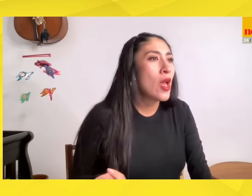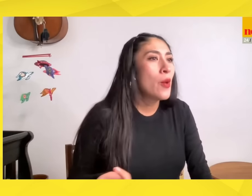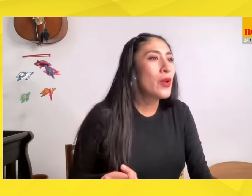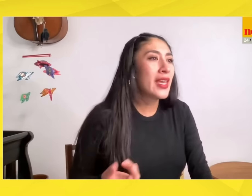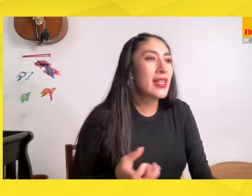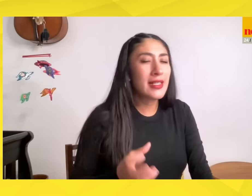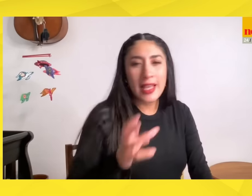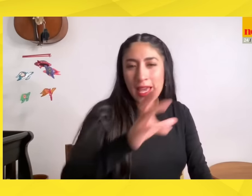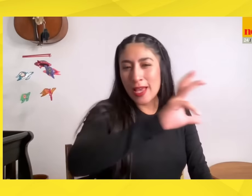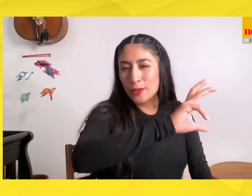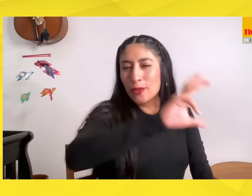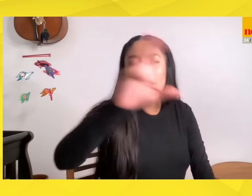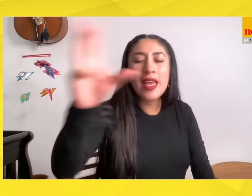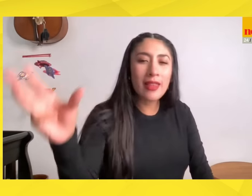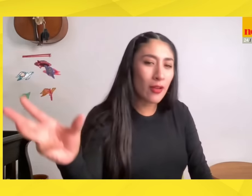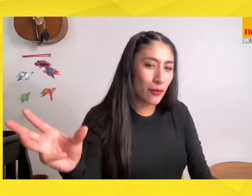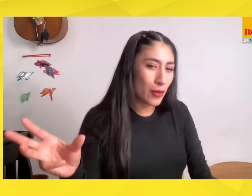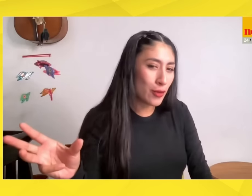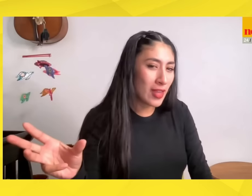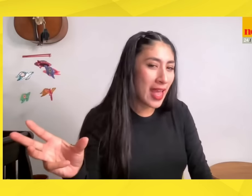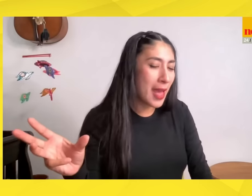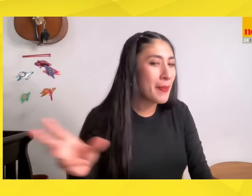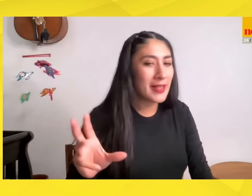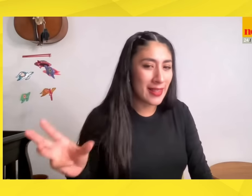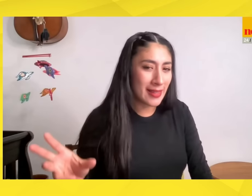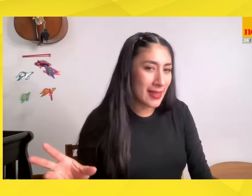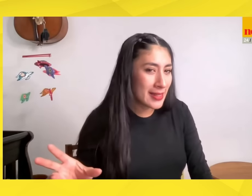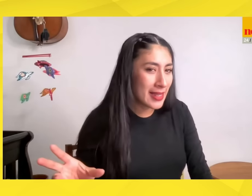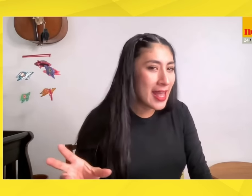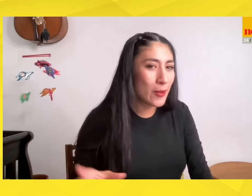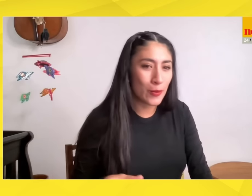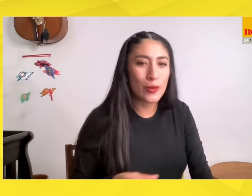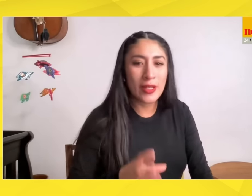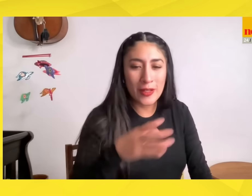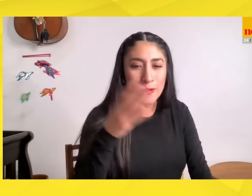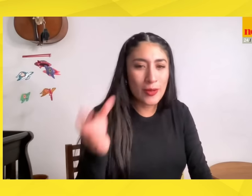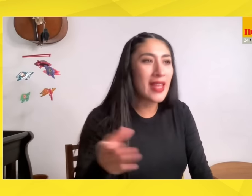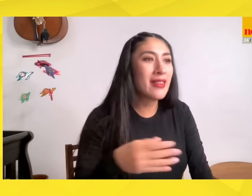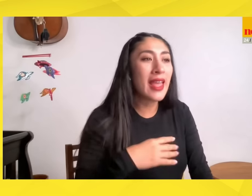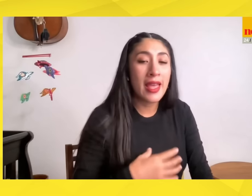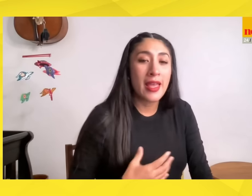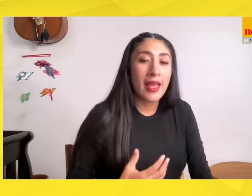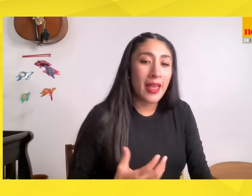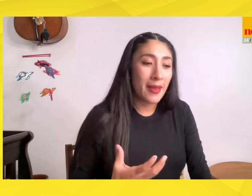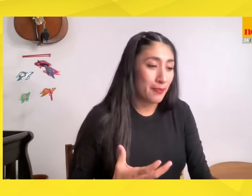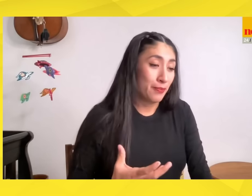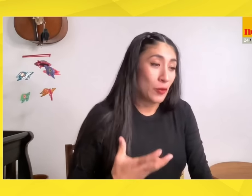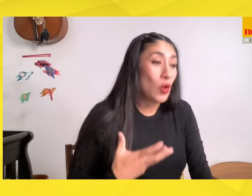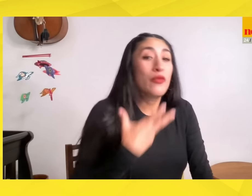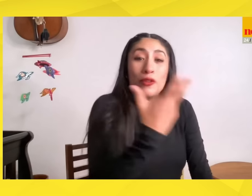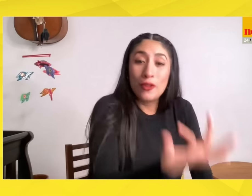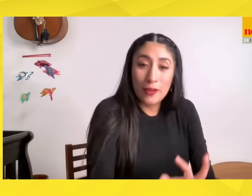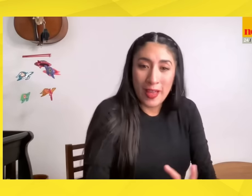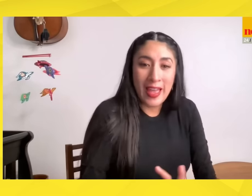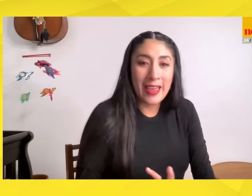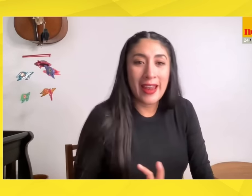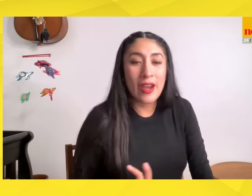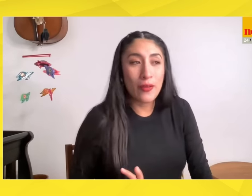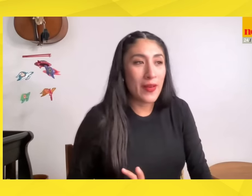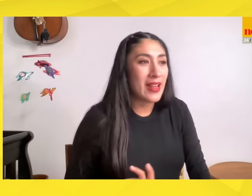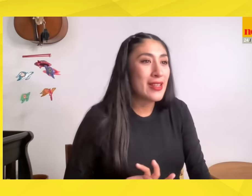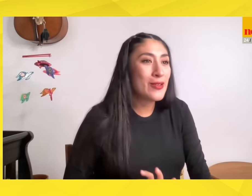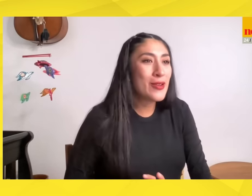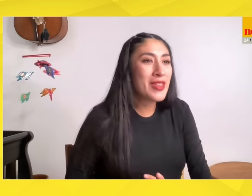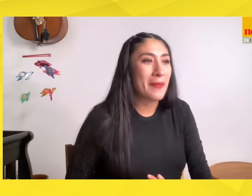atención porque dice estudiante confronta a presidente del senado o sea un estudiante eh confrontó a